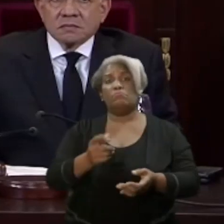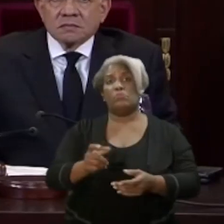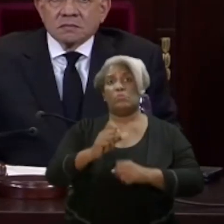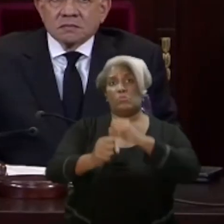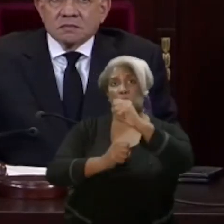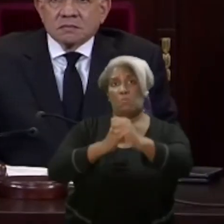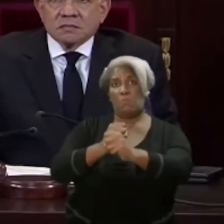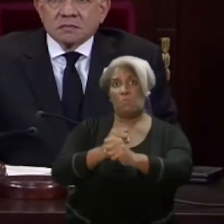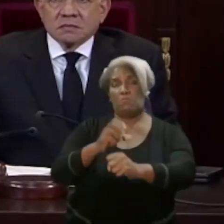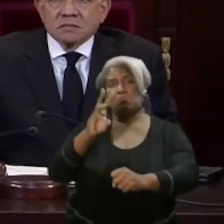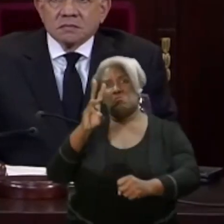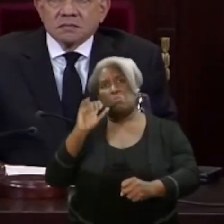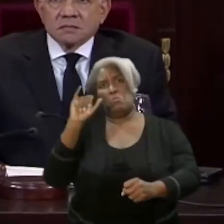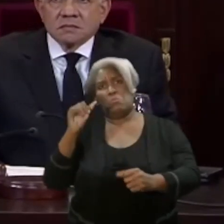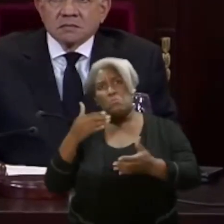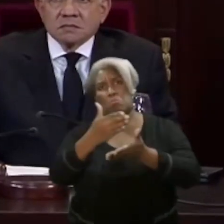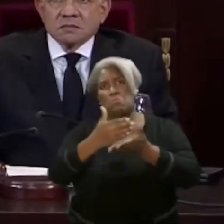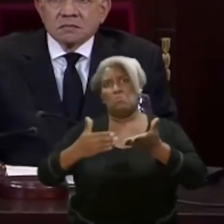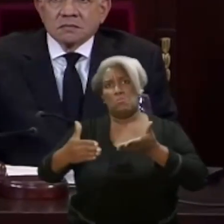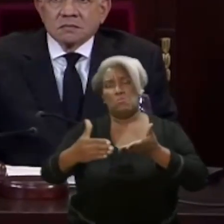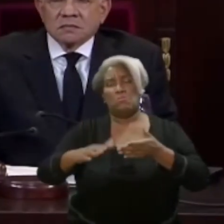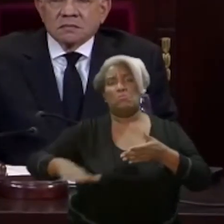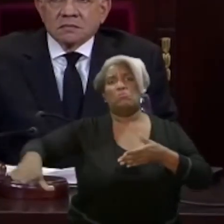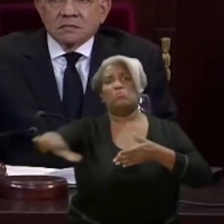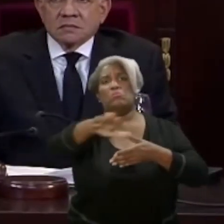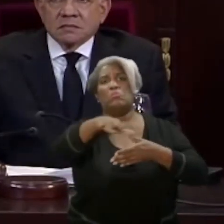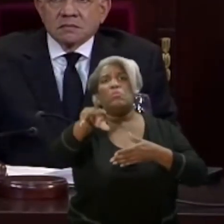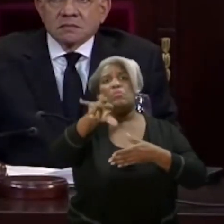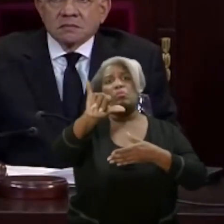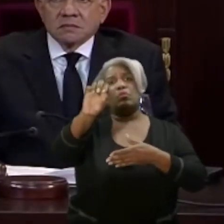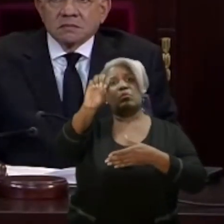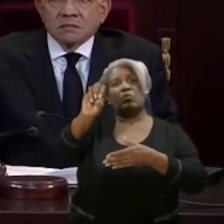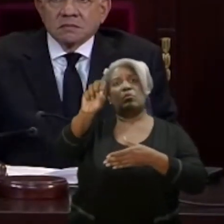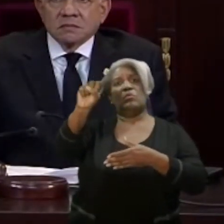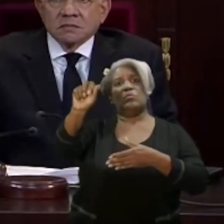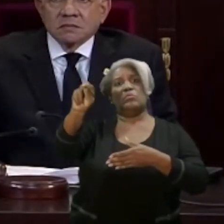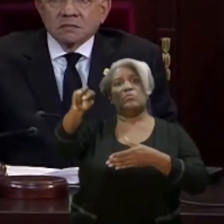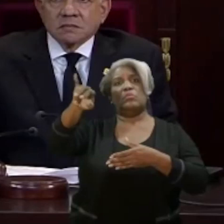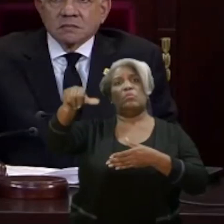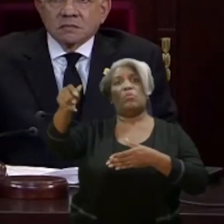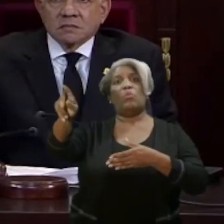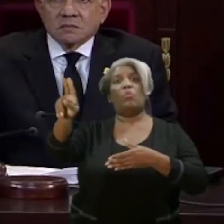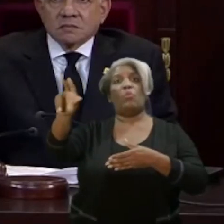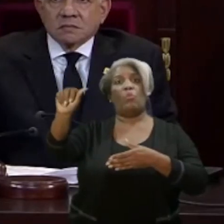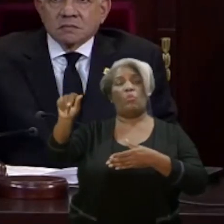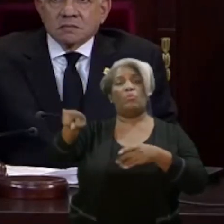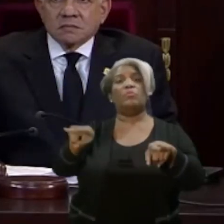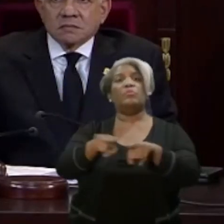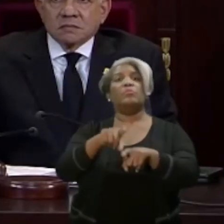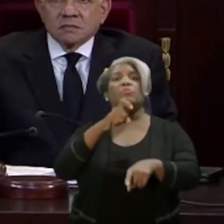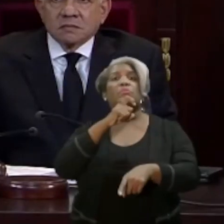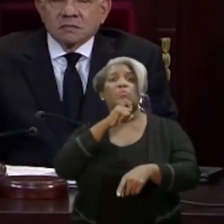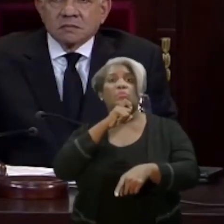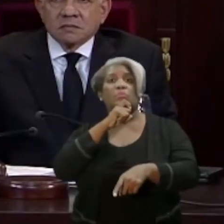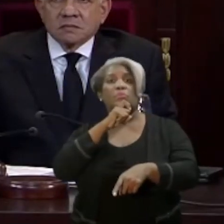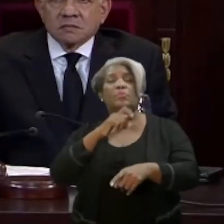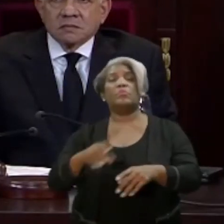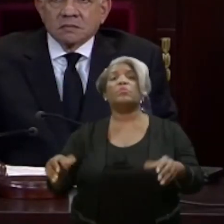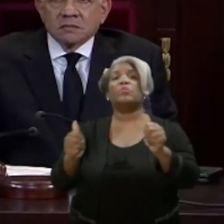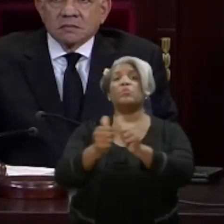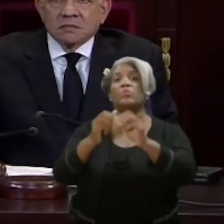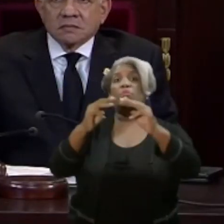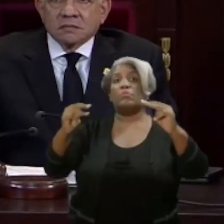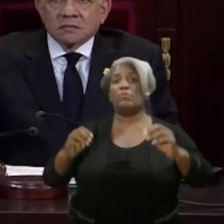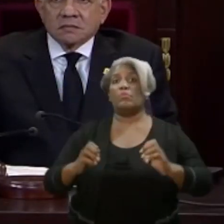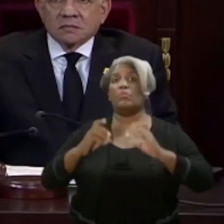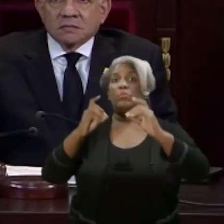policía en los 2 nuevos campus de Río San Juan y Boca Chica. Y se ha convenido con el Ministerio de Educación la puesta en marcha a partir